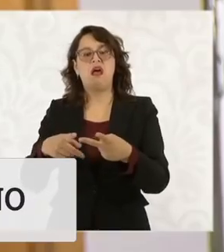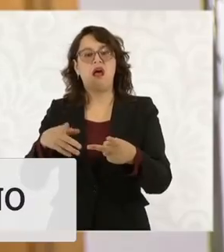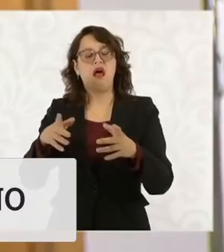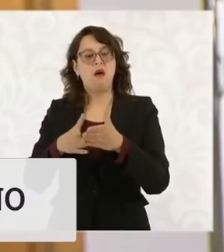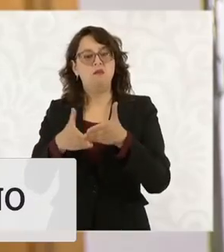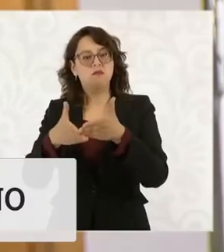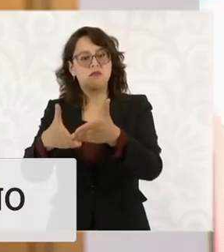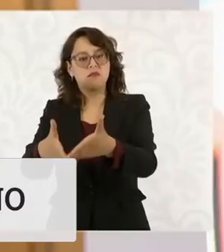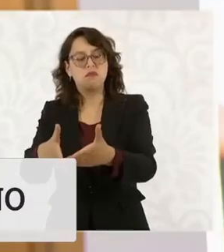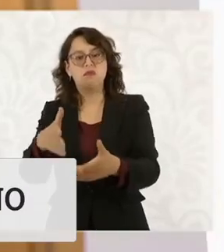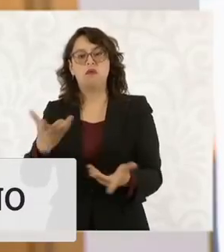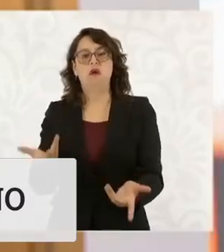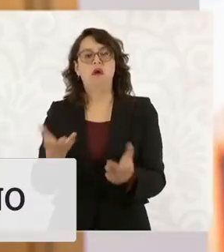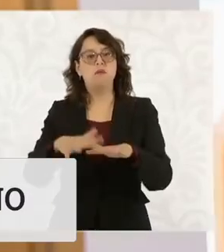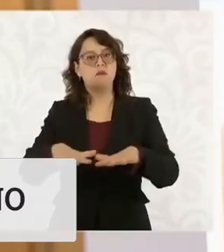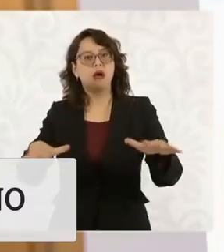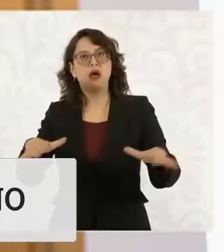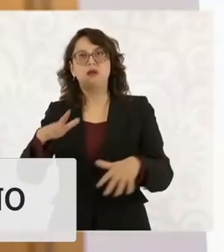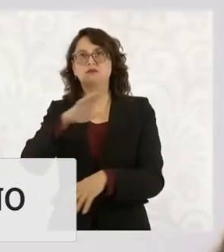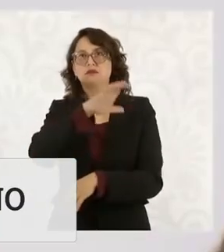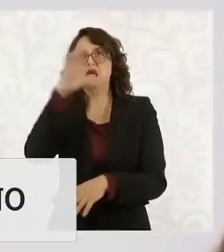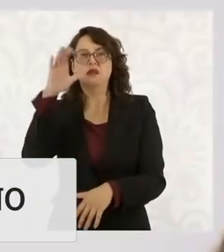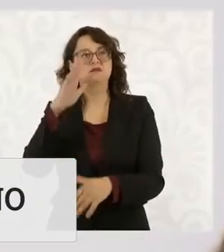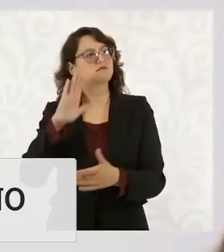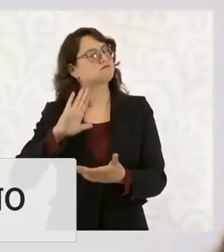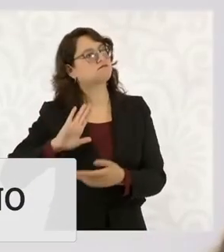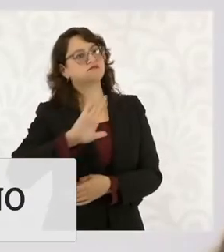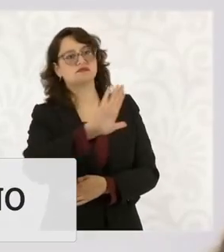tierra, agua, mar o espacio aéreo.